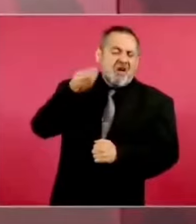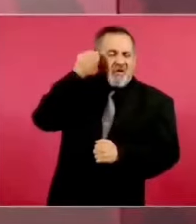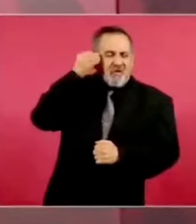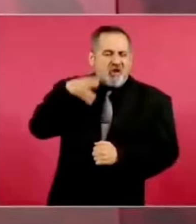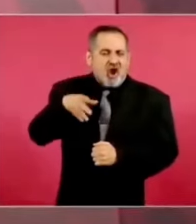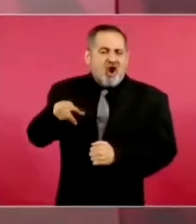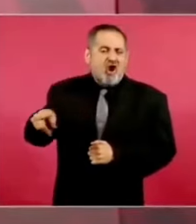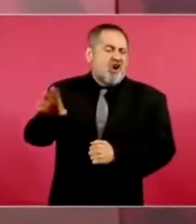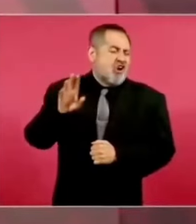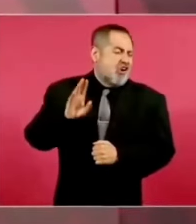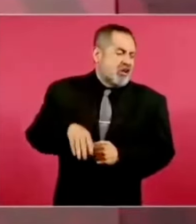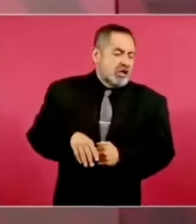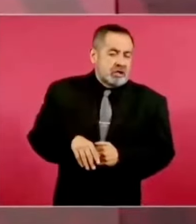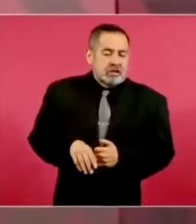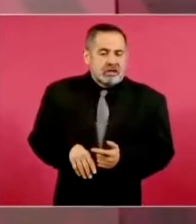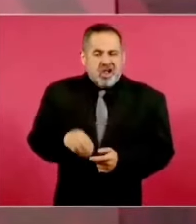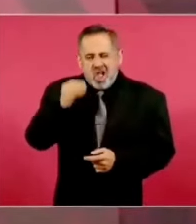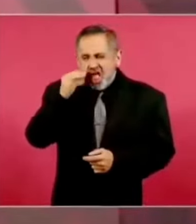flojo